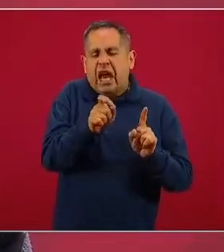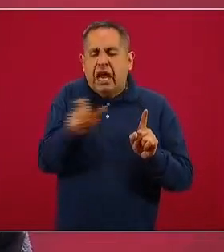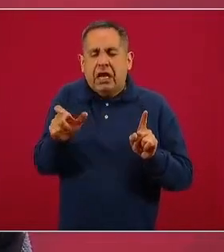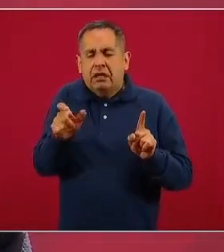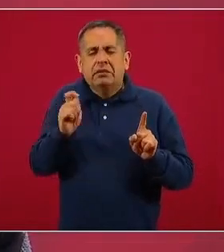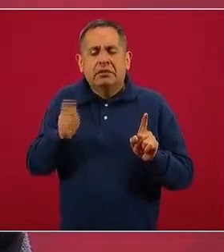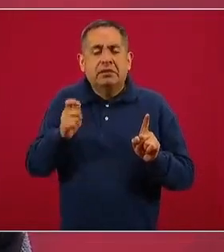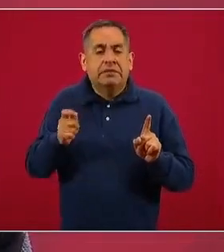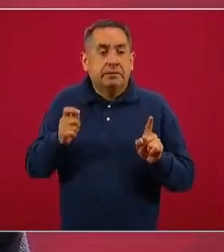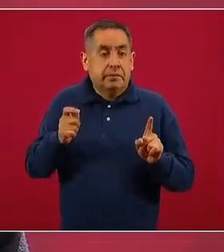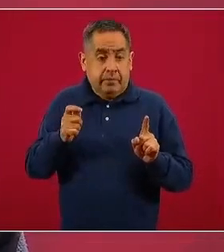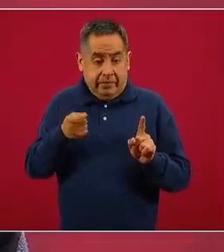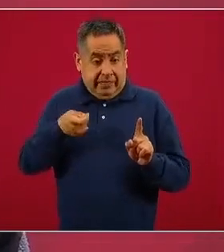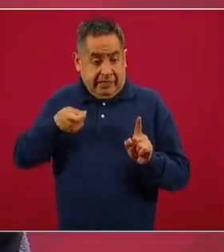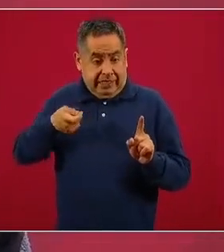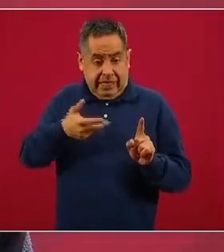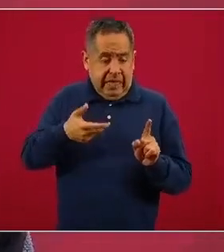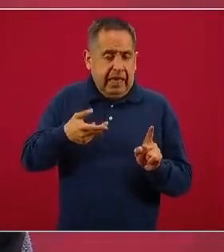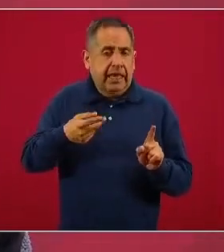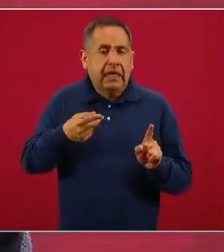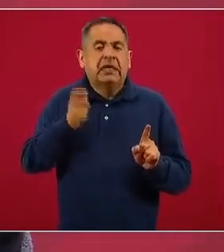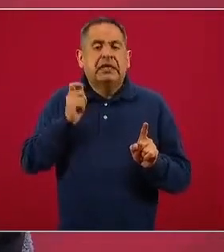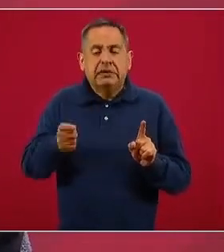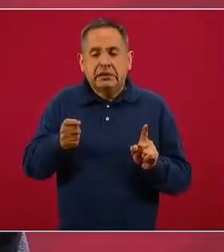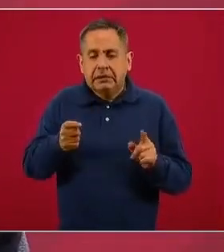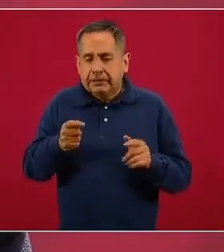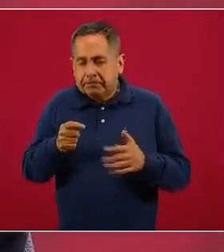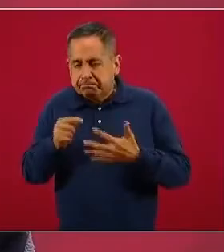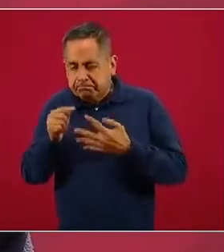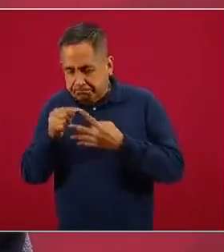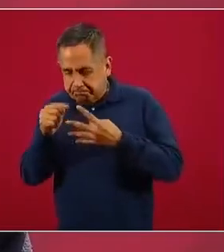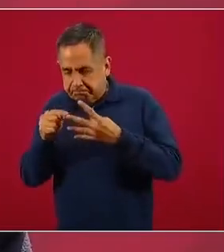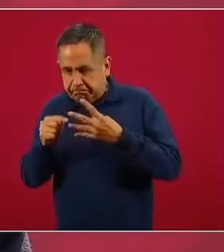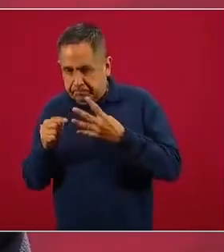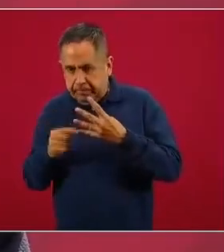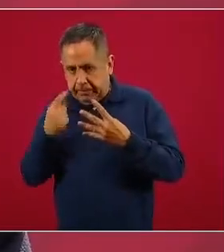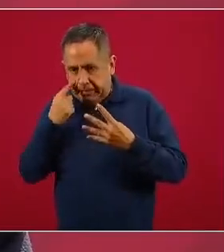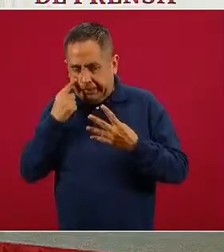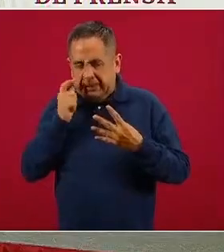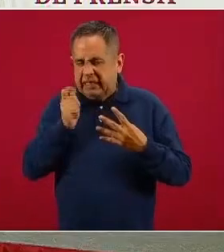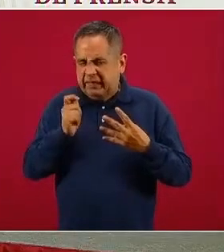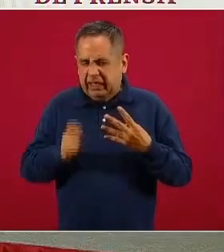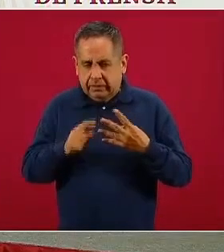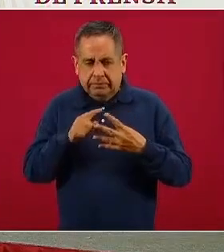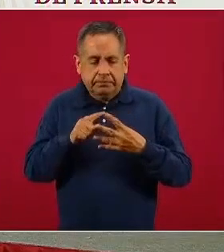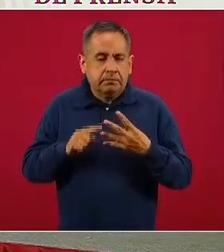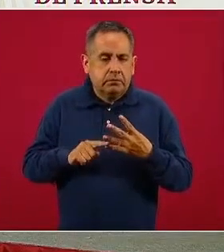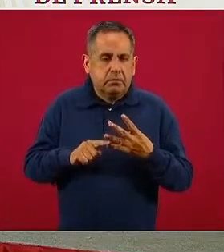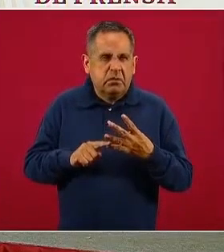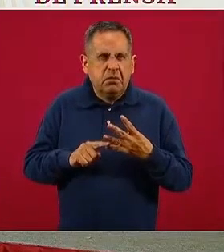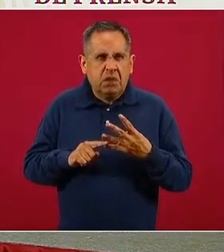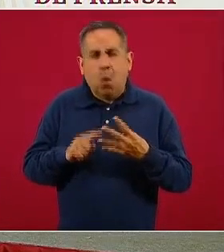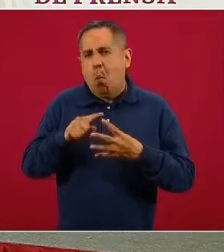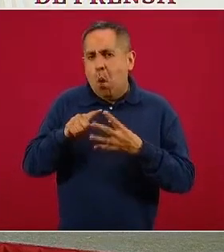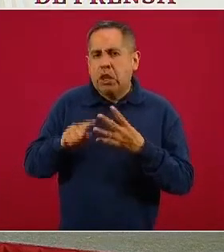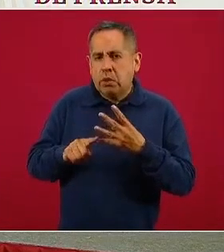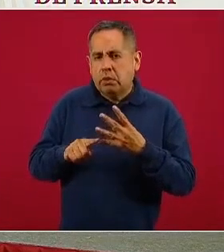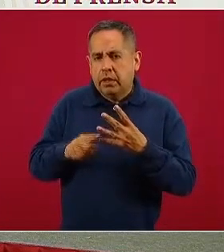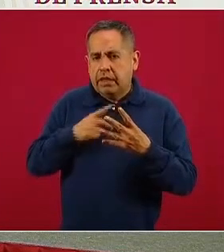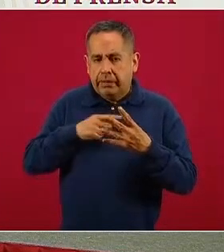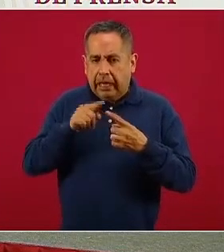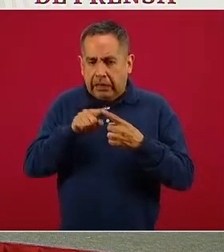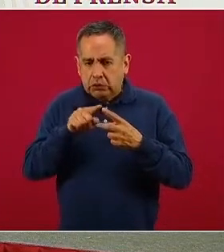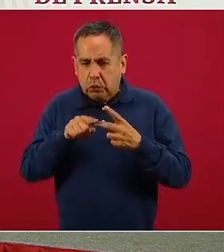para considerar que es un brote, deben de cumplirse al menos 4 criterios, o básicamente son 4 criterios los que deben